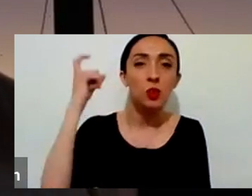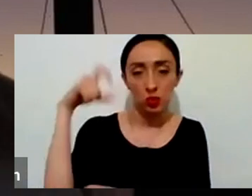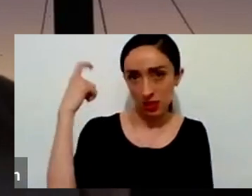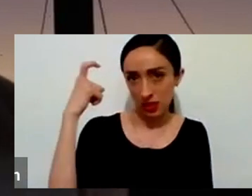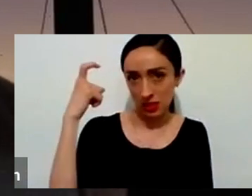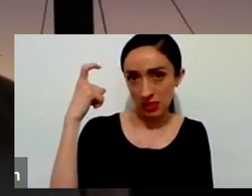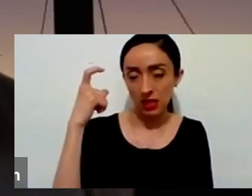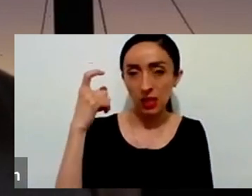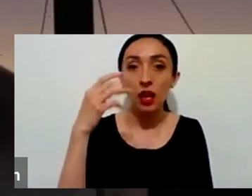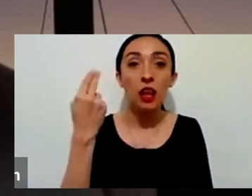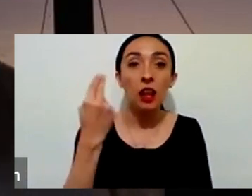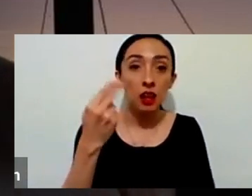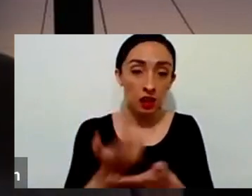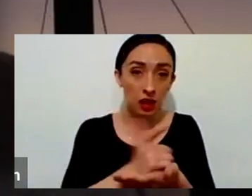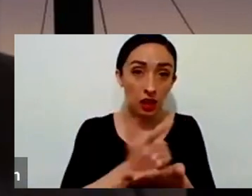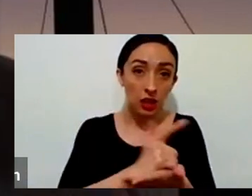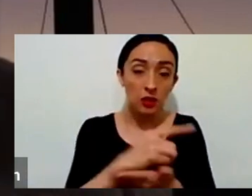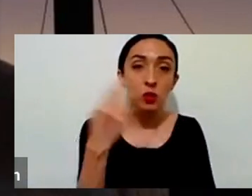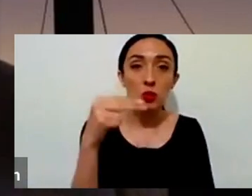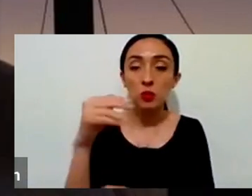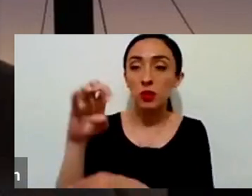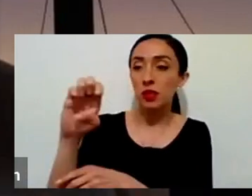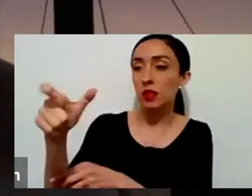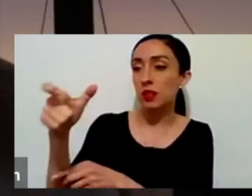Éxodo, capítulo 3,